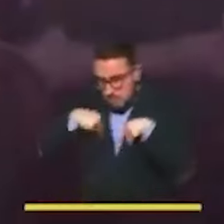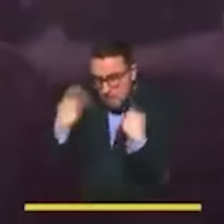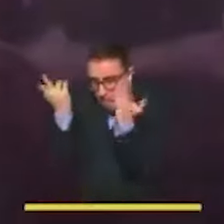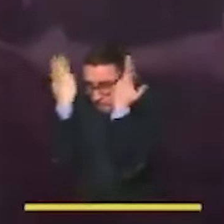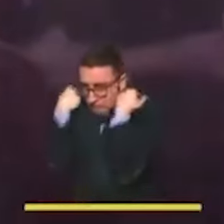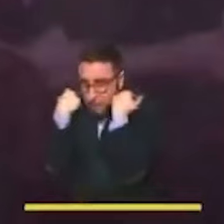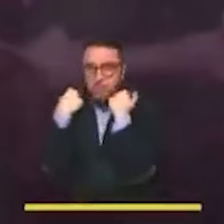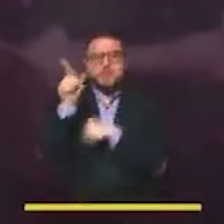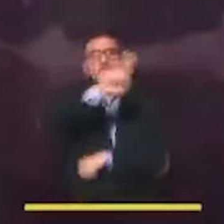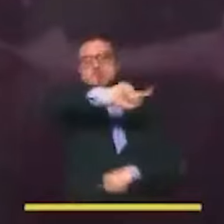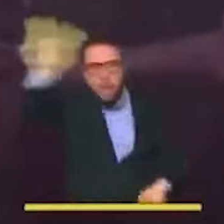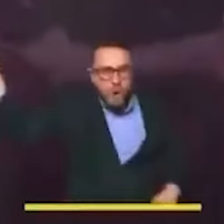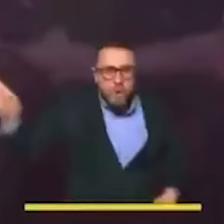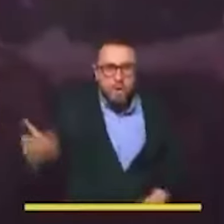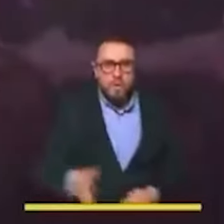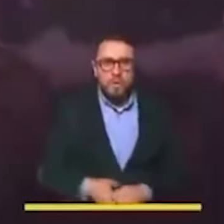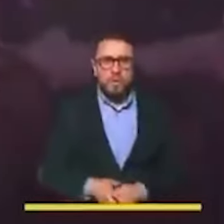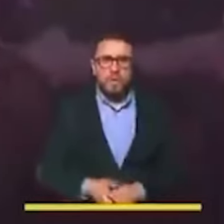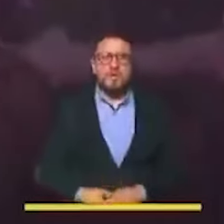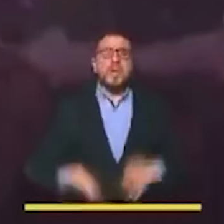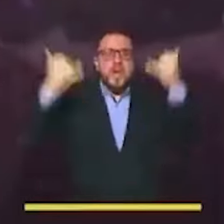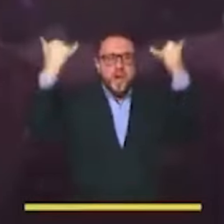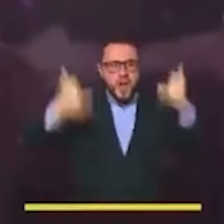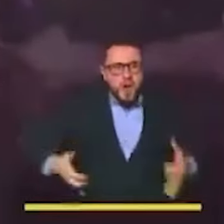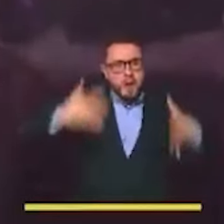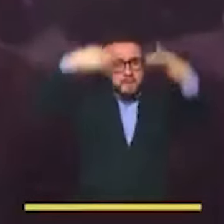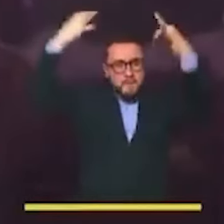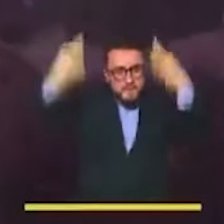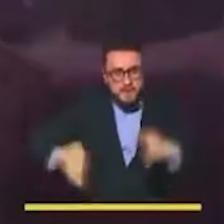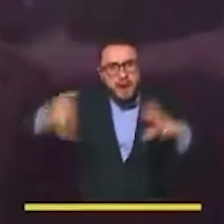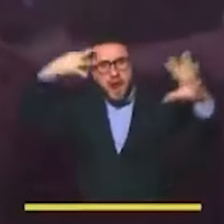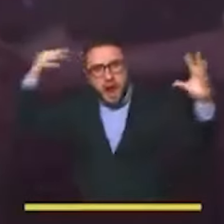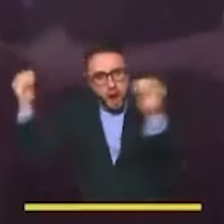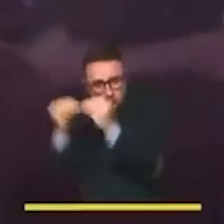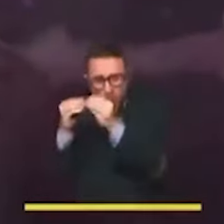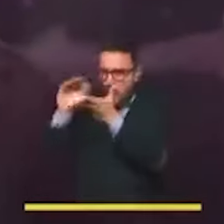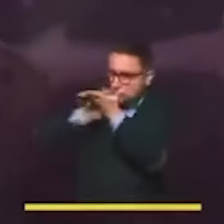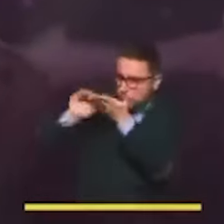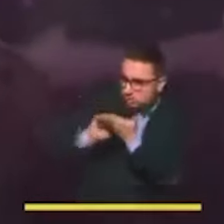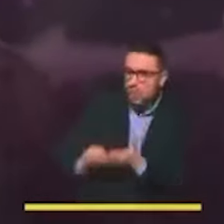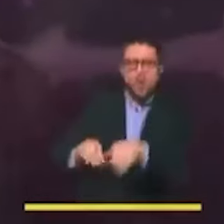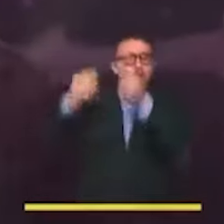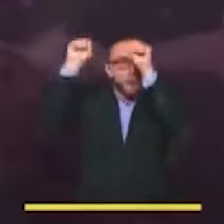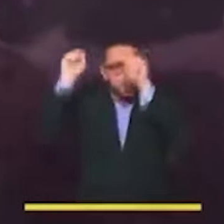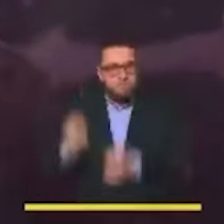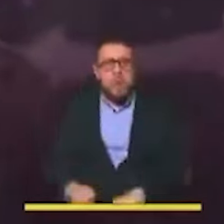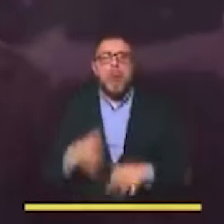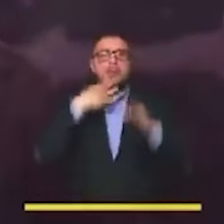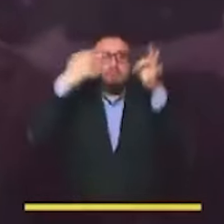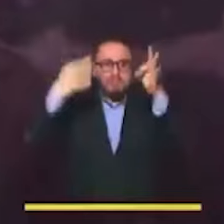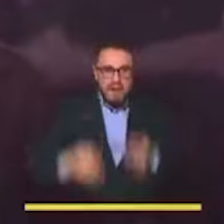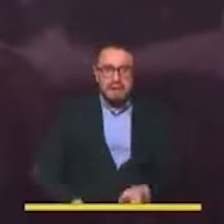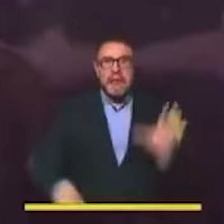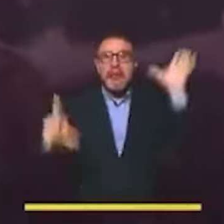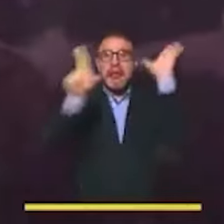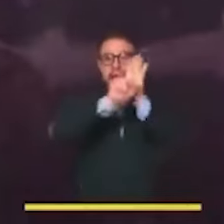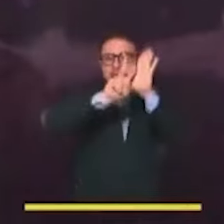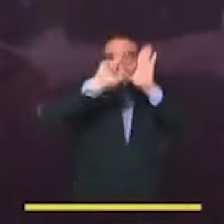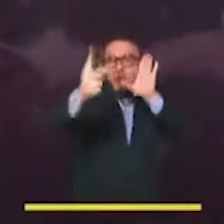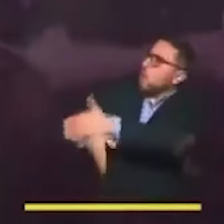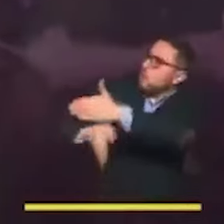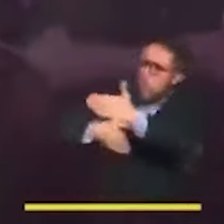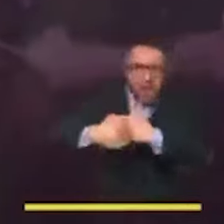reelección presidencial. Además, aprovechó su intervención para enviar duros mensajes en reacción a una ponencia del Consejo